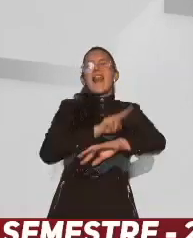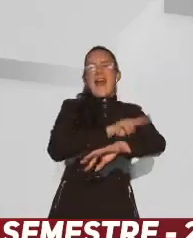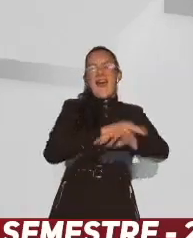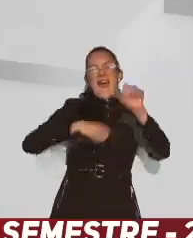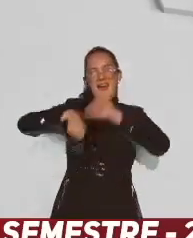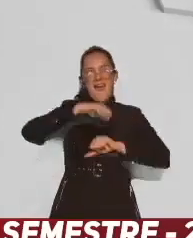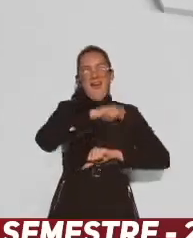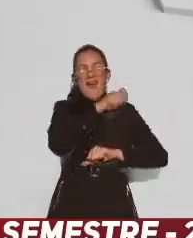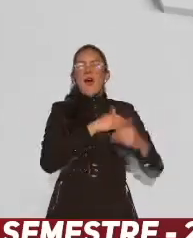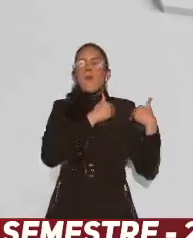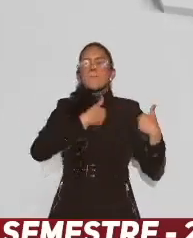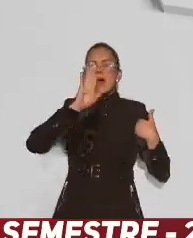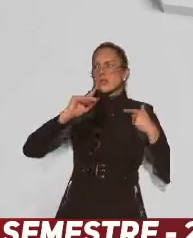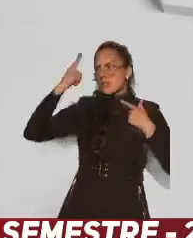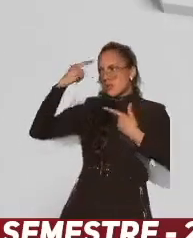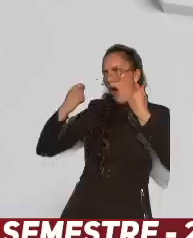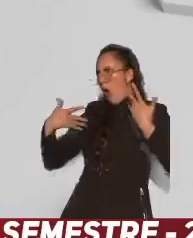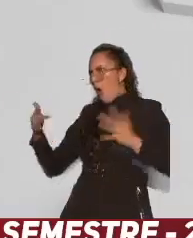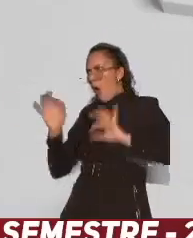de Operaciones.